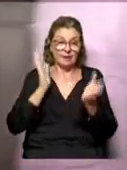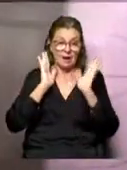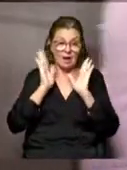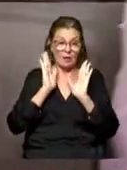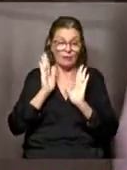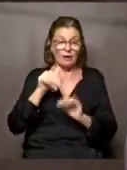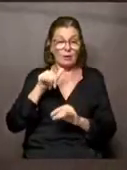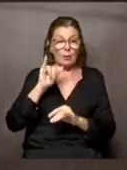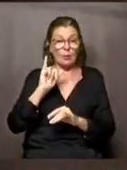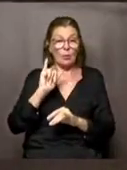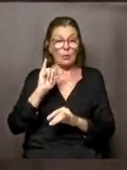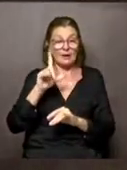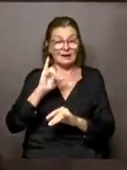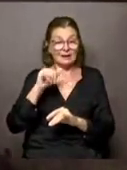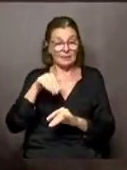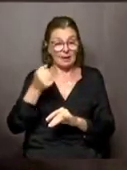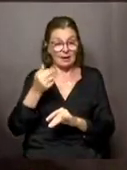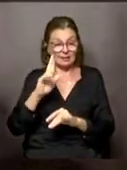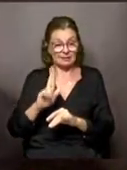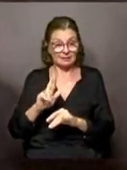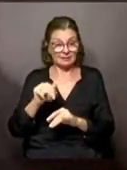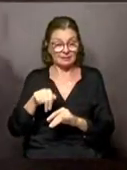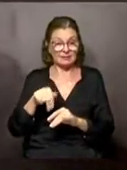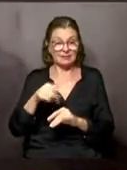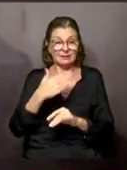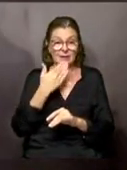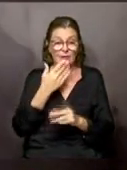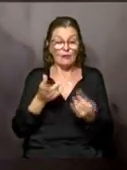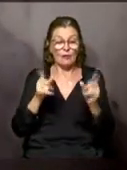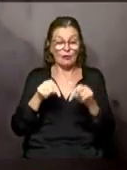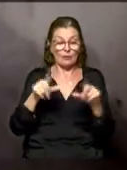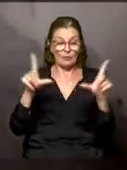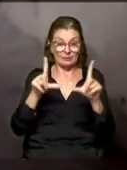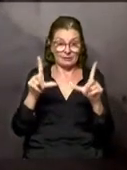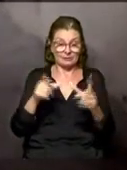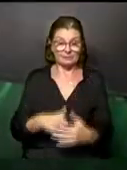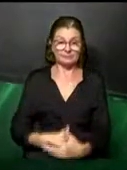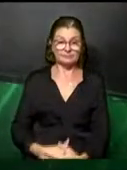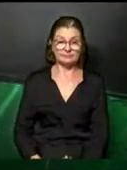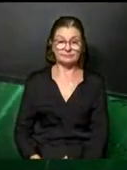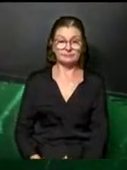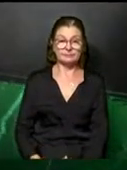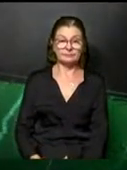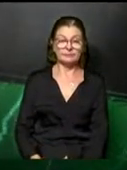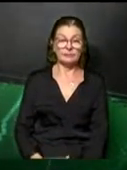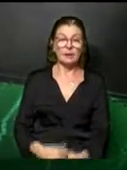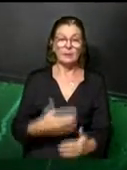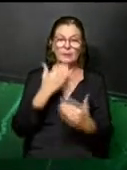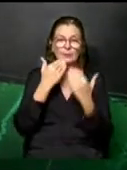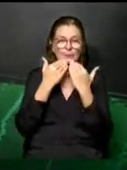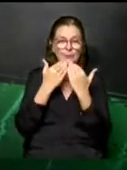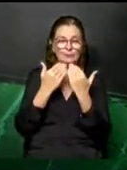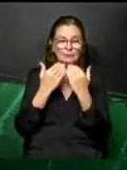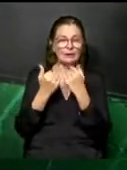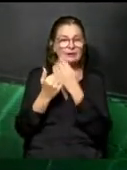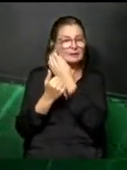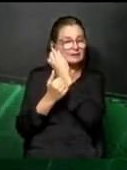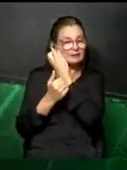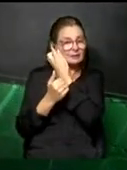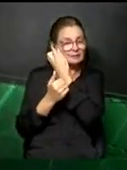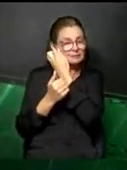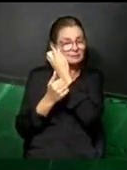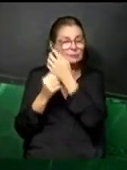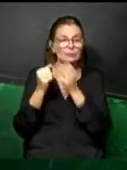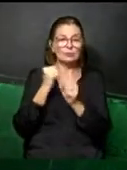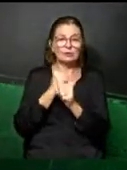Raúl Williman, representante de Martina Casas. Volvemos a estudios. Muy bien, Abril, muchas gracias por tu trabajo allí, al equipo y